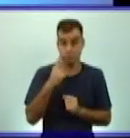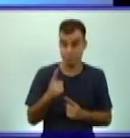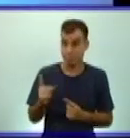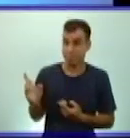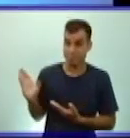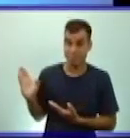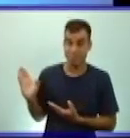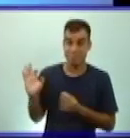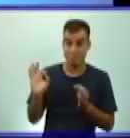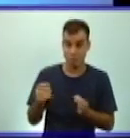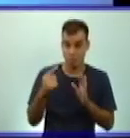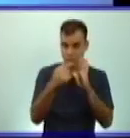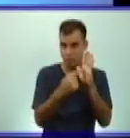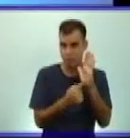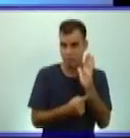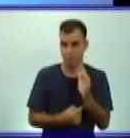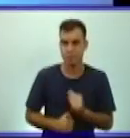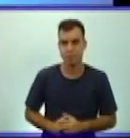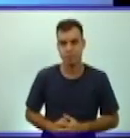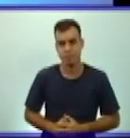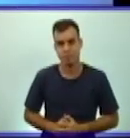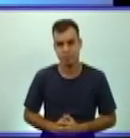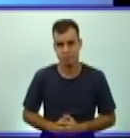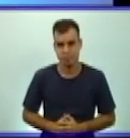uno de estos objetivos.